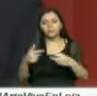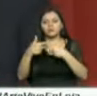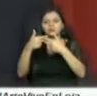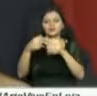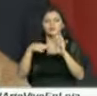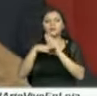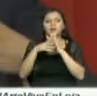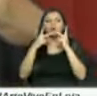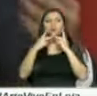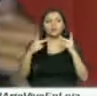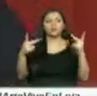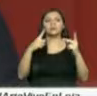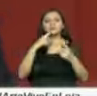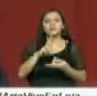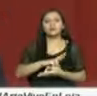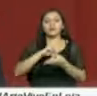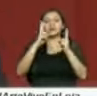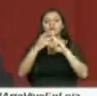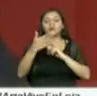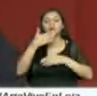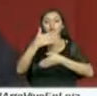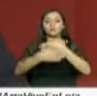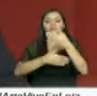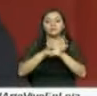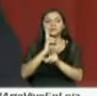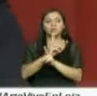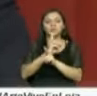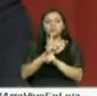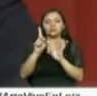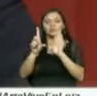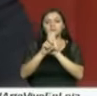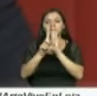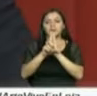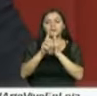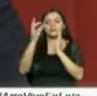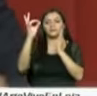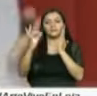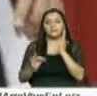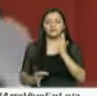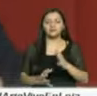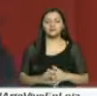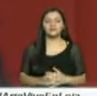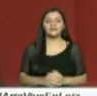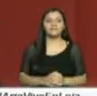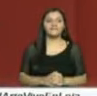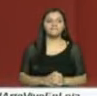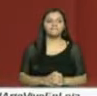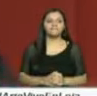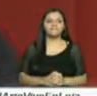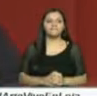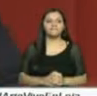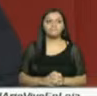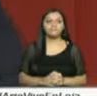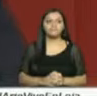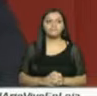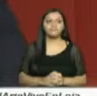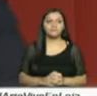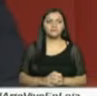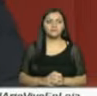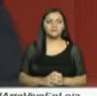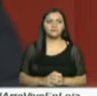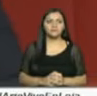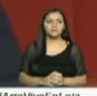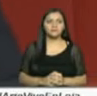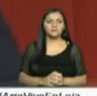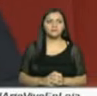pública, dada la reforma que estamos realizando al Código Orgánico Monetario y Financiero.